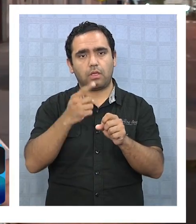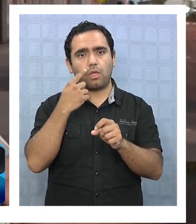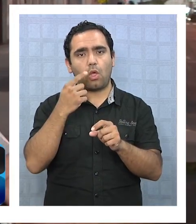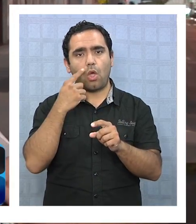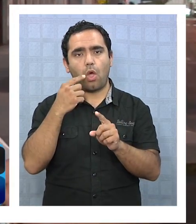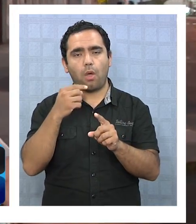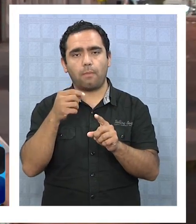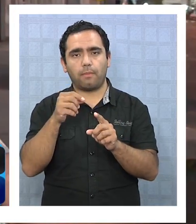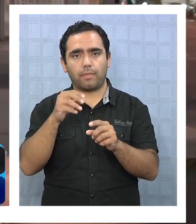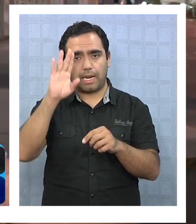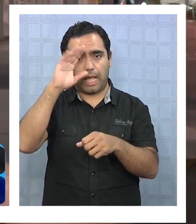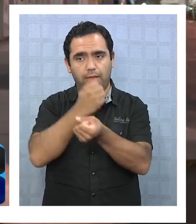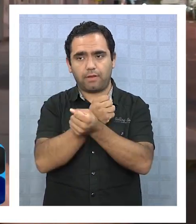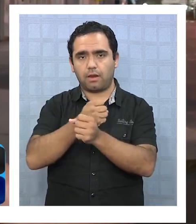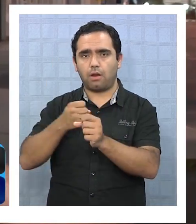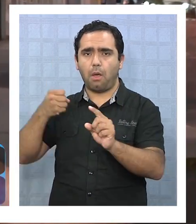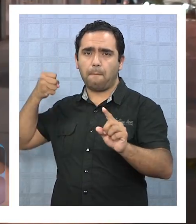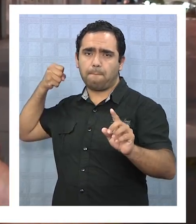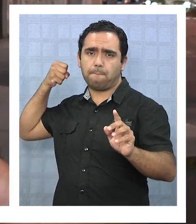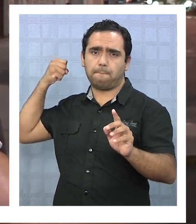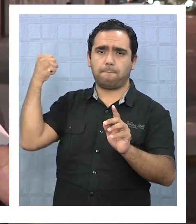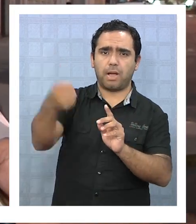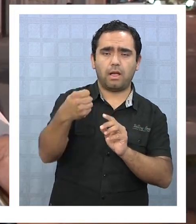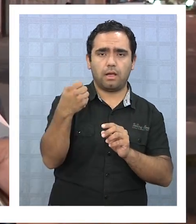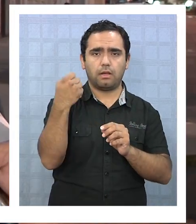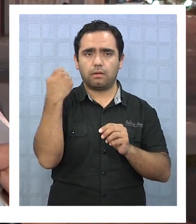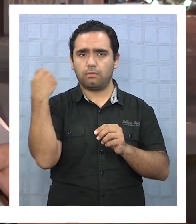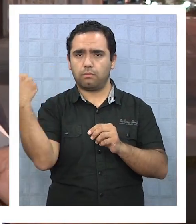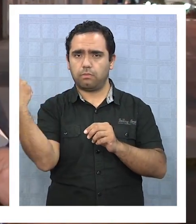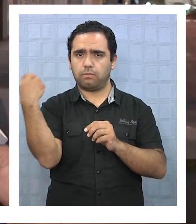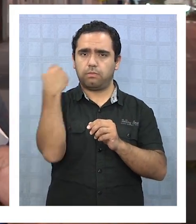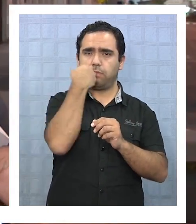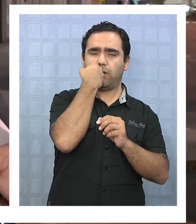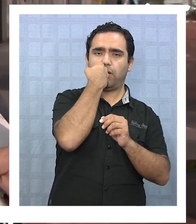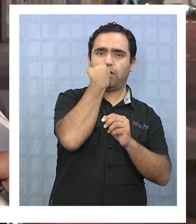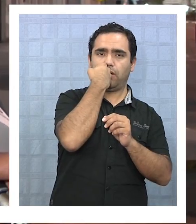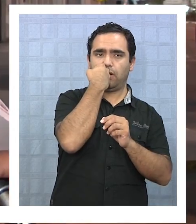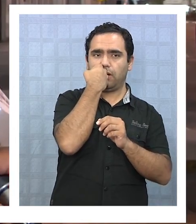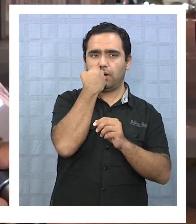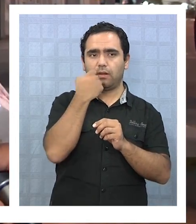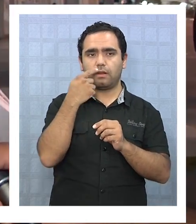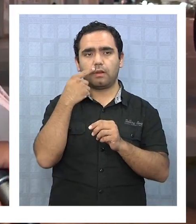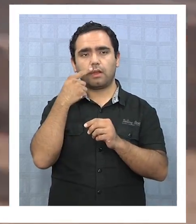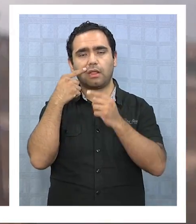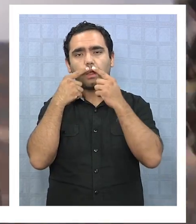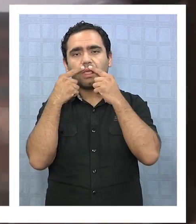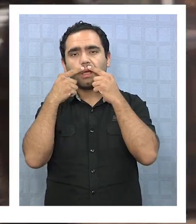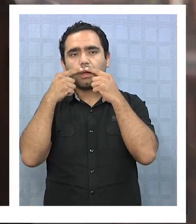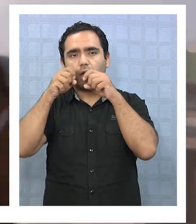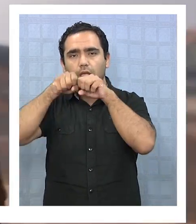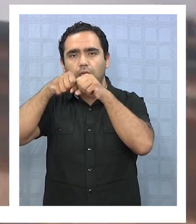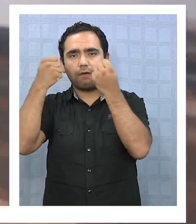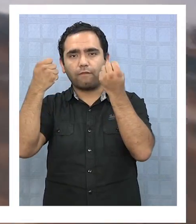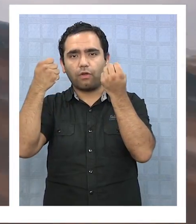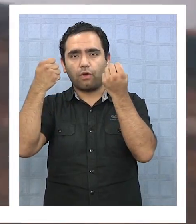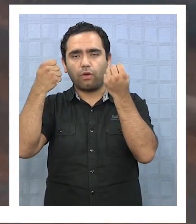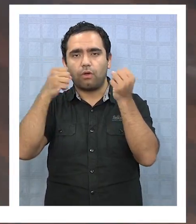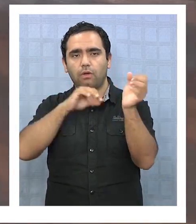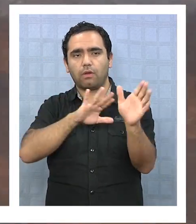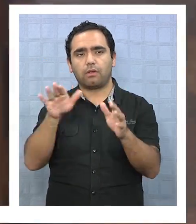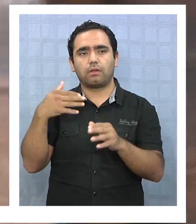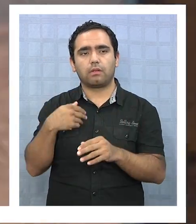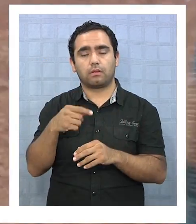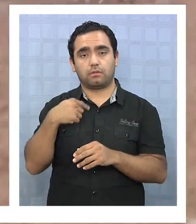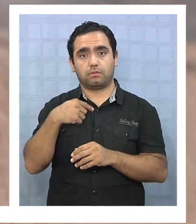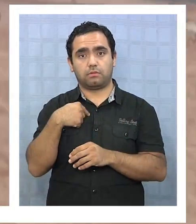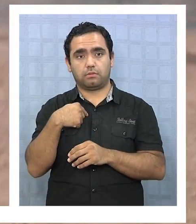puño. No sé qué tendrá en el puño, no sé qué habrá tenido en el puño el hombre que le quebró la mandíbula de arriba completa. Para mí fue